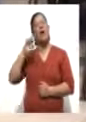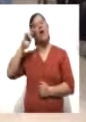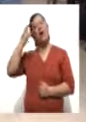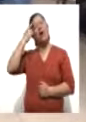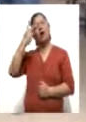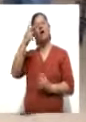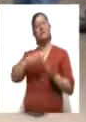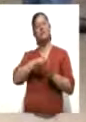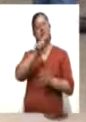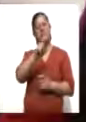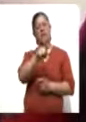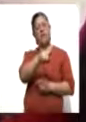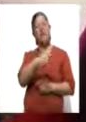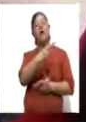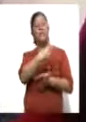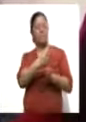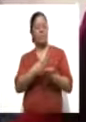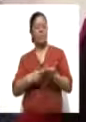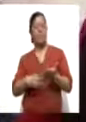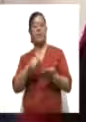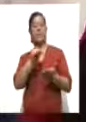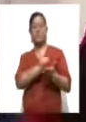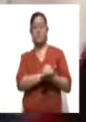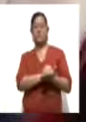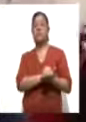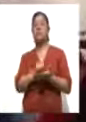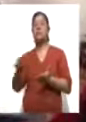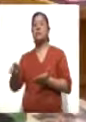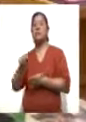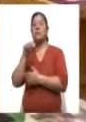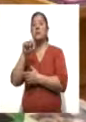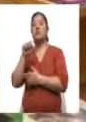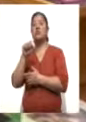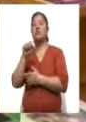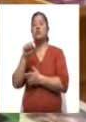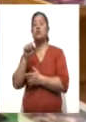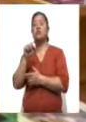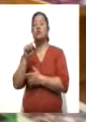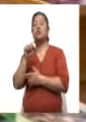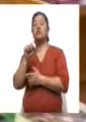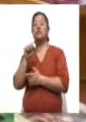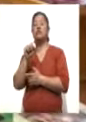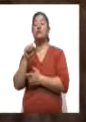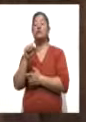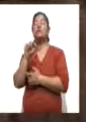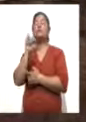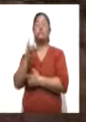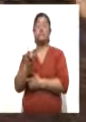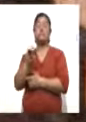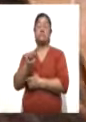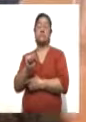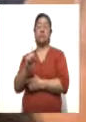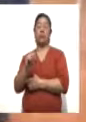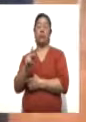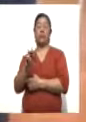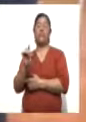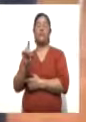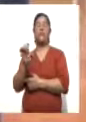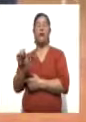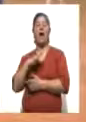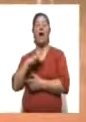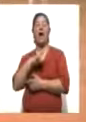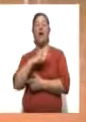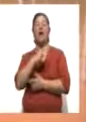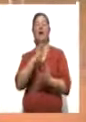CEPUEDE y el programa Supérate realizaron 36 cursos para la productividad en beneficio de 666 personas de